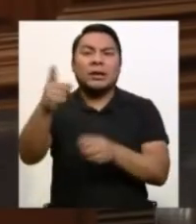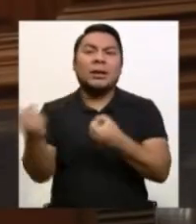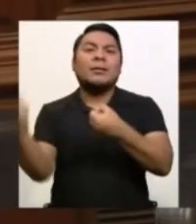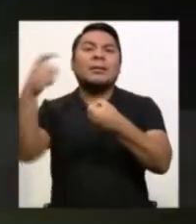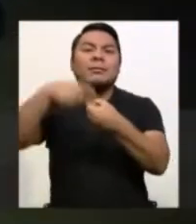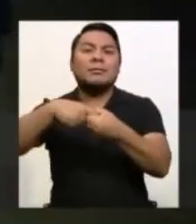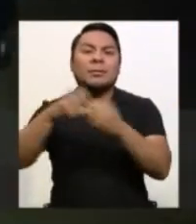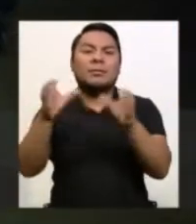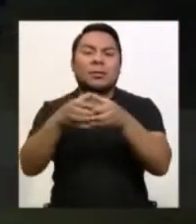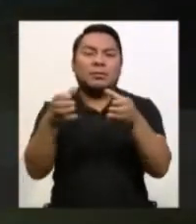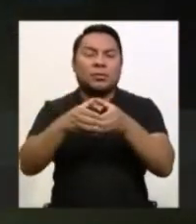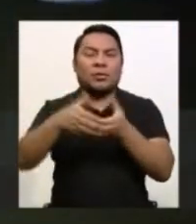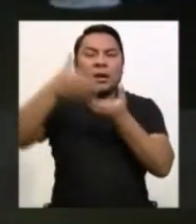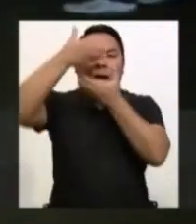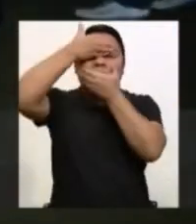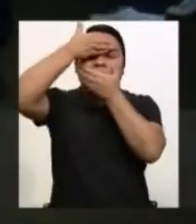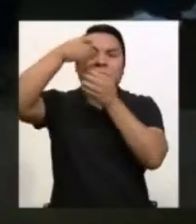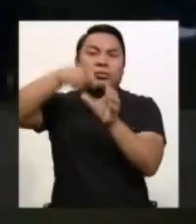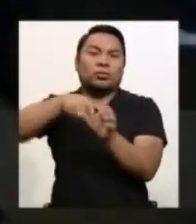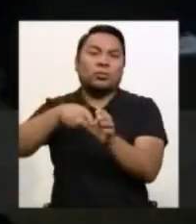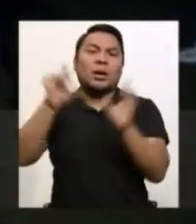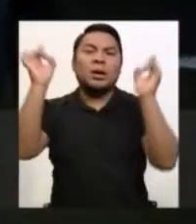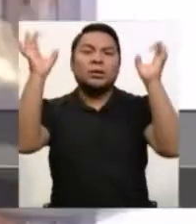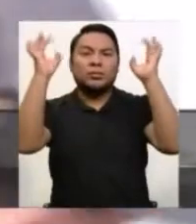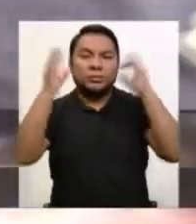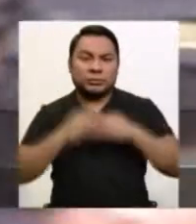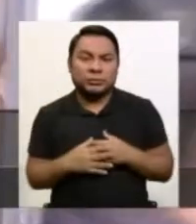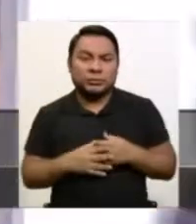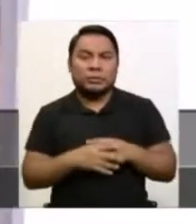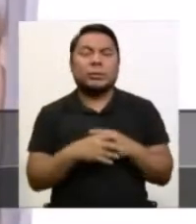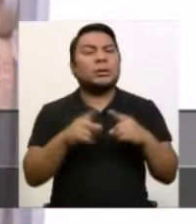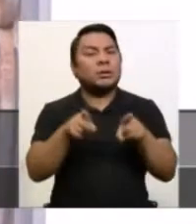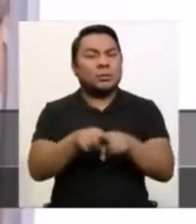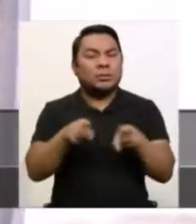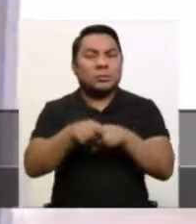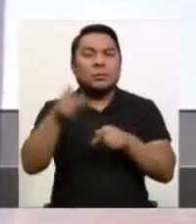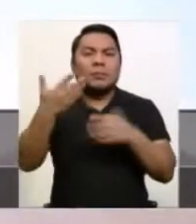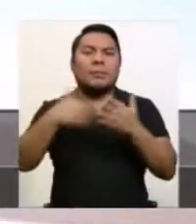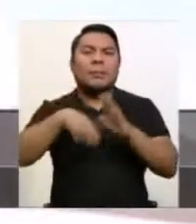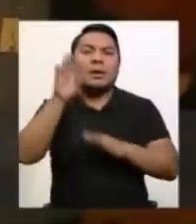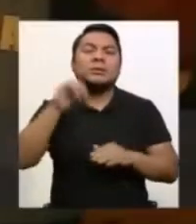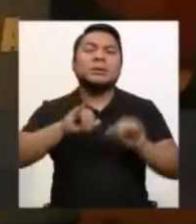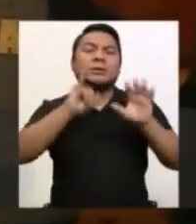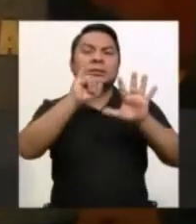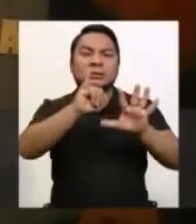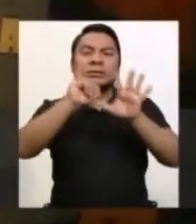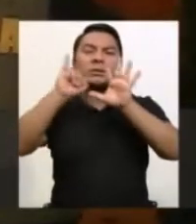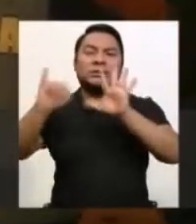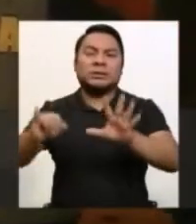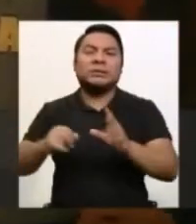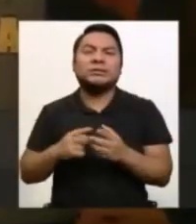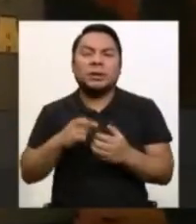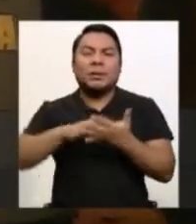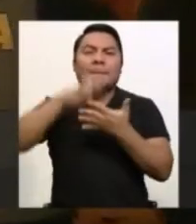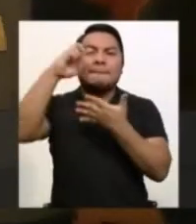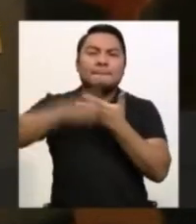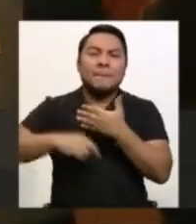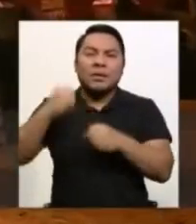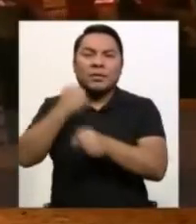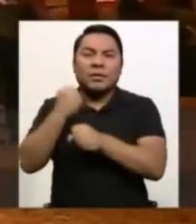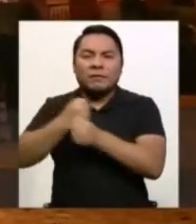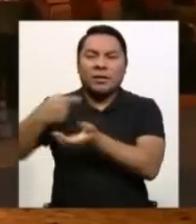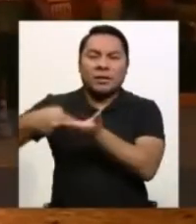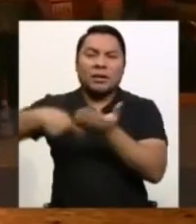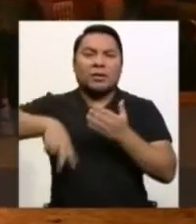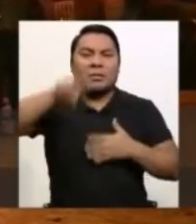Luminoso. Bas Hombrío, luego de destacar los más de 66 mega operativos realizados a nivel nacional en